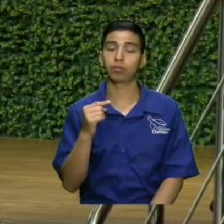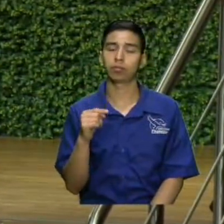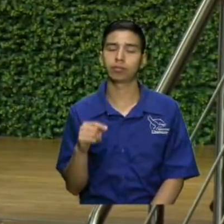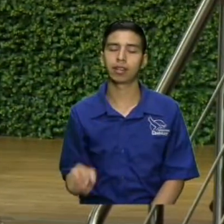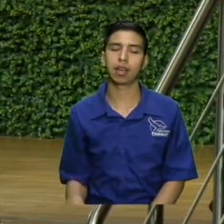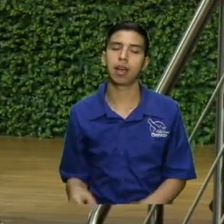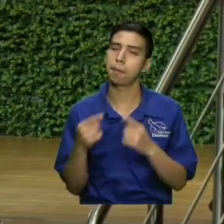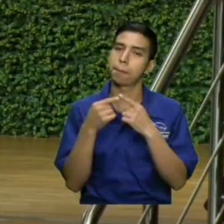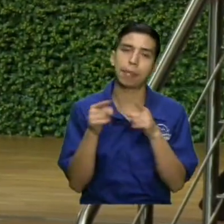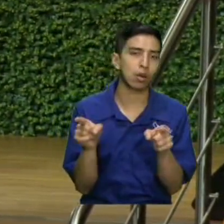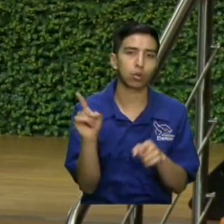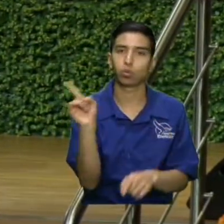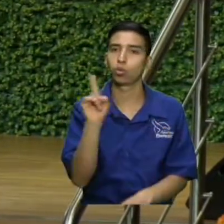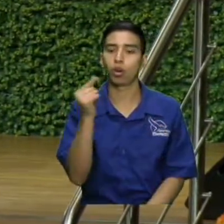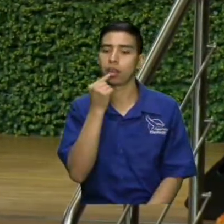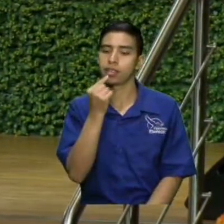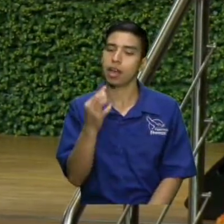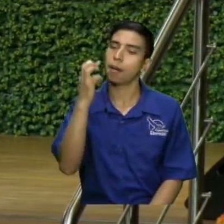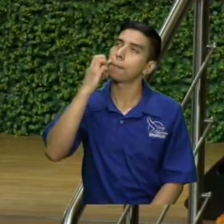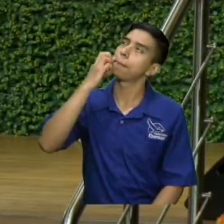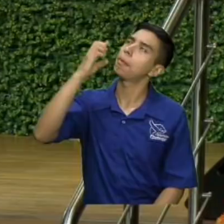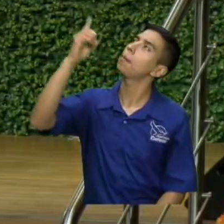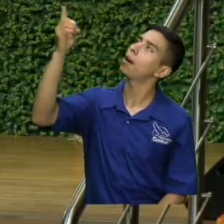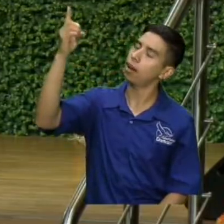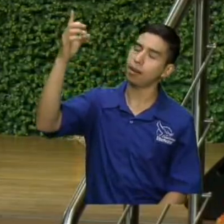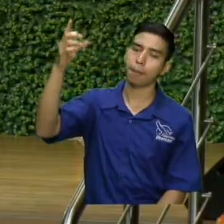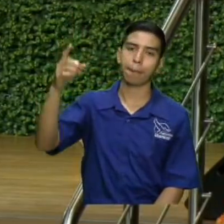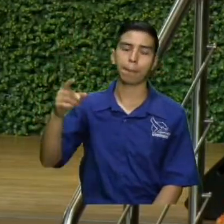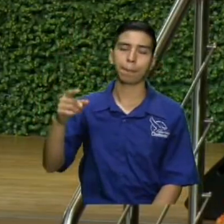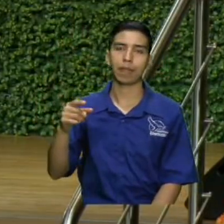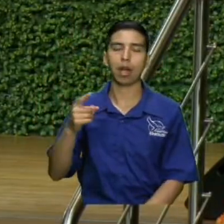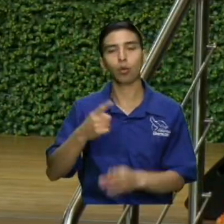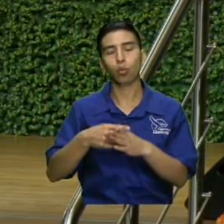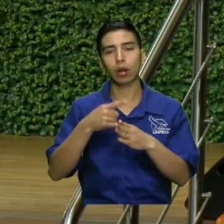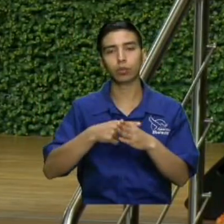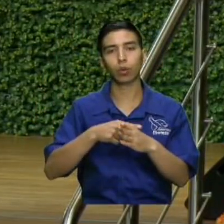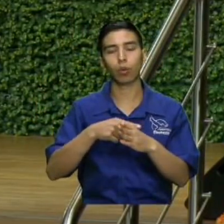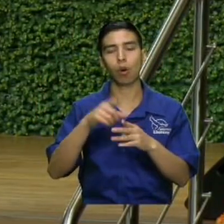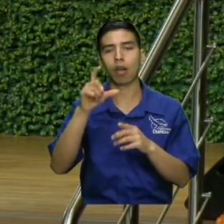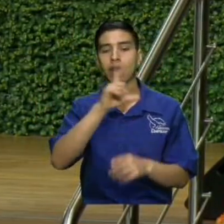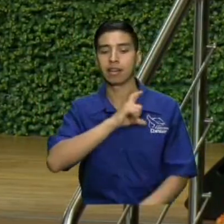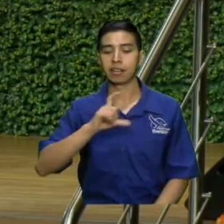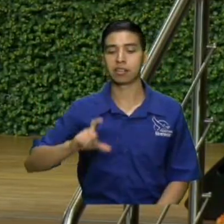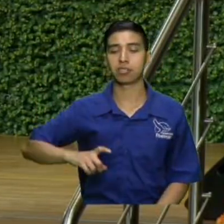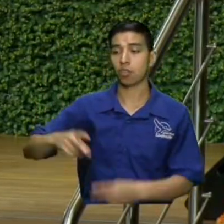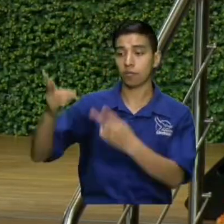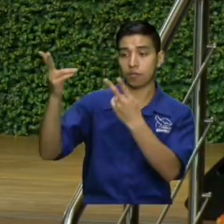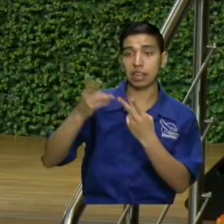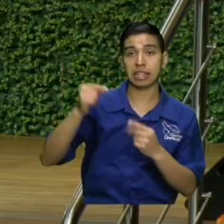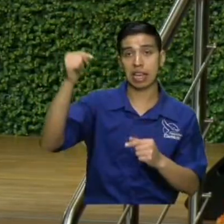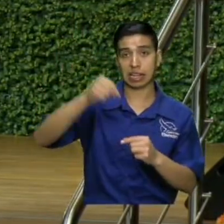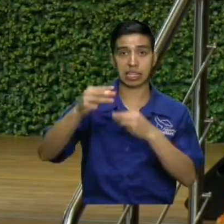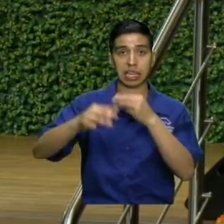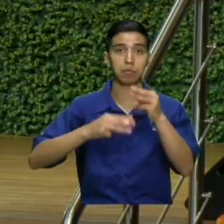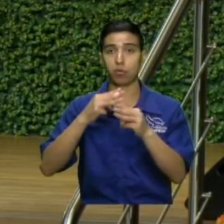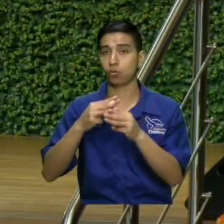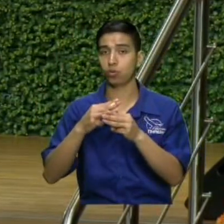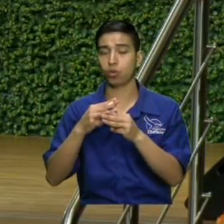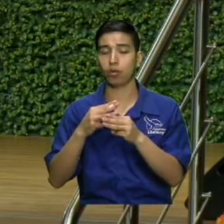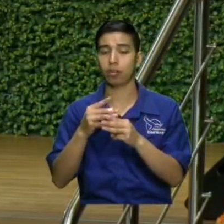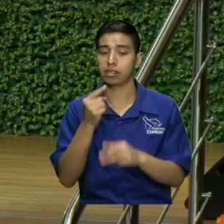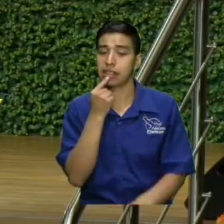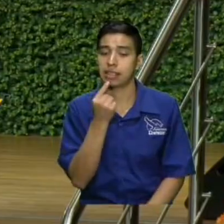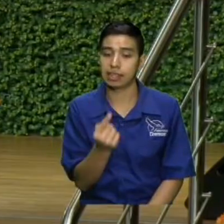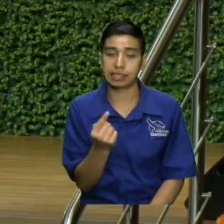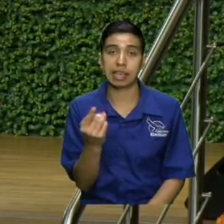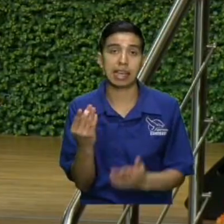Pero no le decían papá. Entonces, cuando Cristo viene, se dice claramente, hermanos,